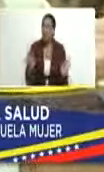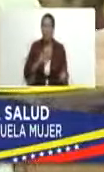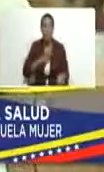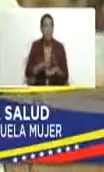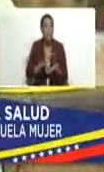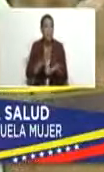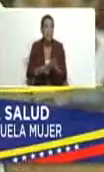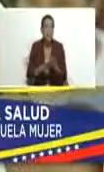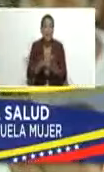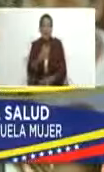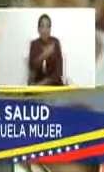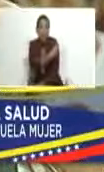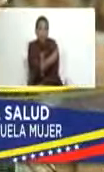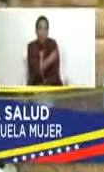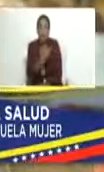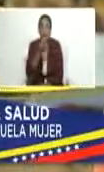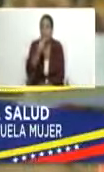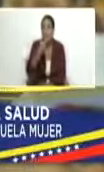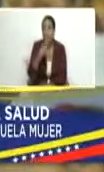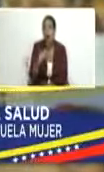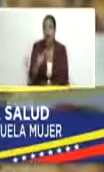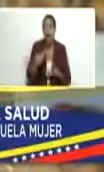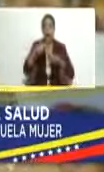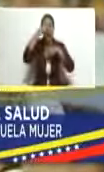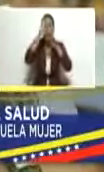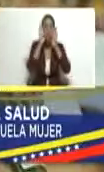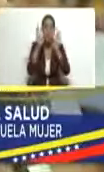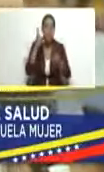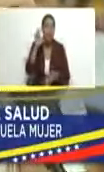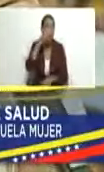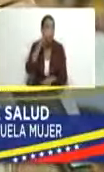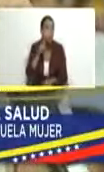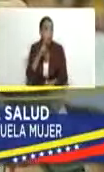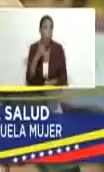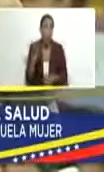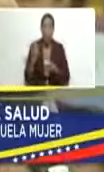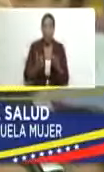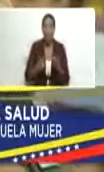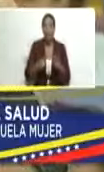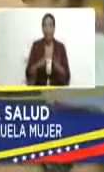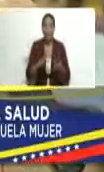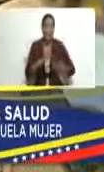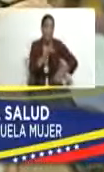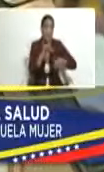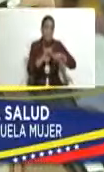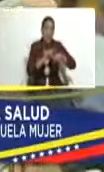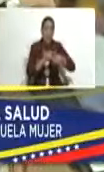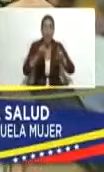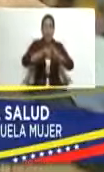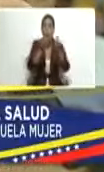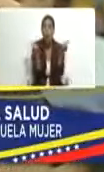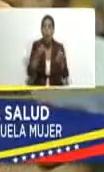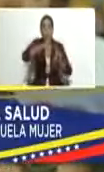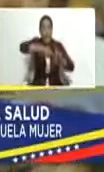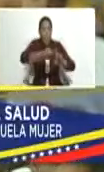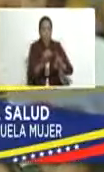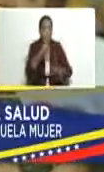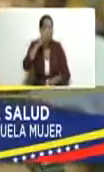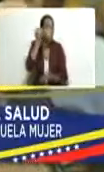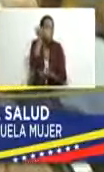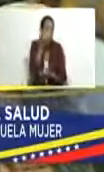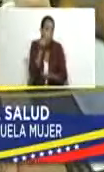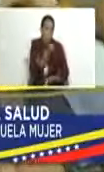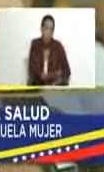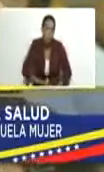para dispensarizar los medicamentos, para atender a la mujer en consultas como pediatría, como ginecología y obstetricia, medicina